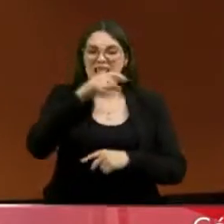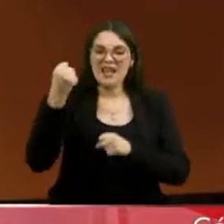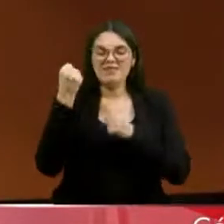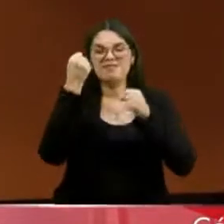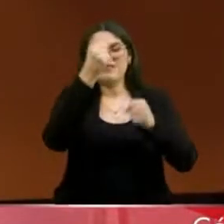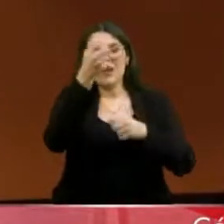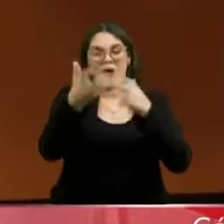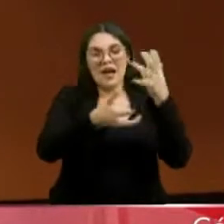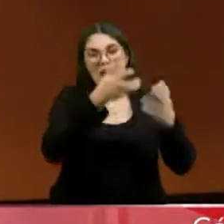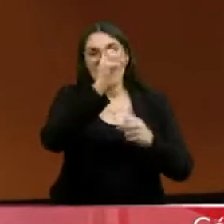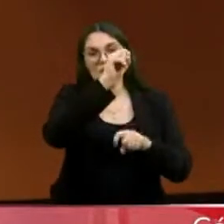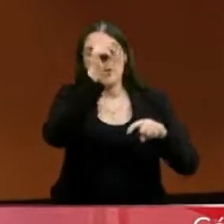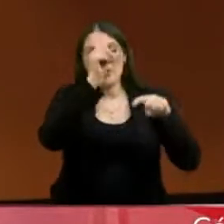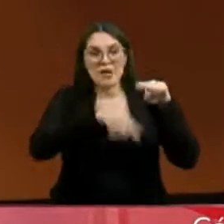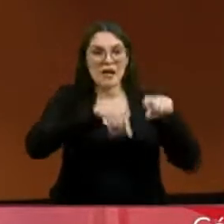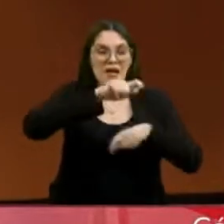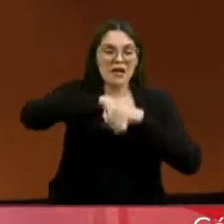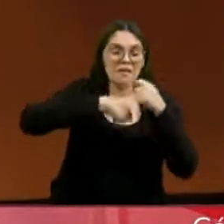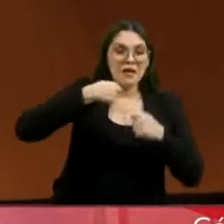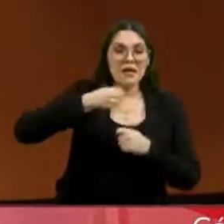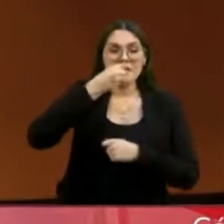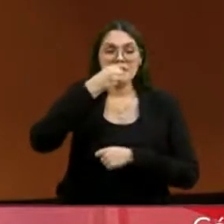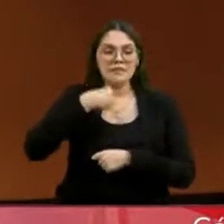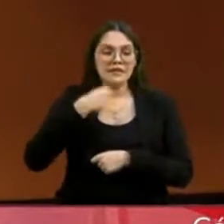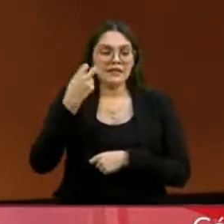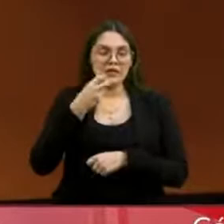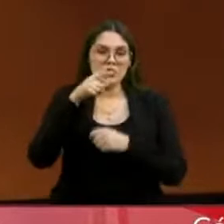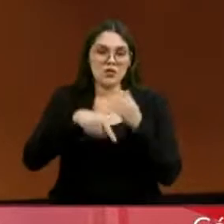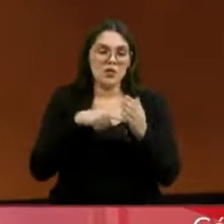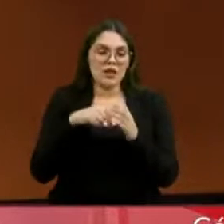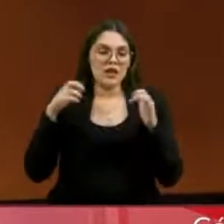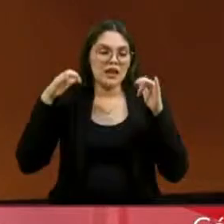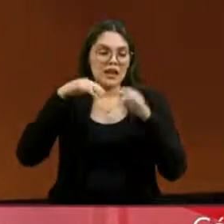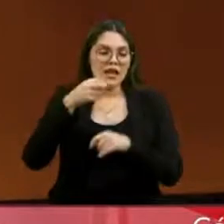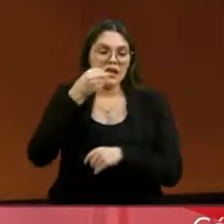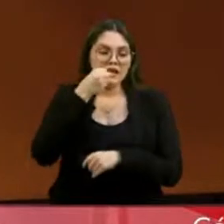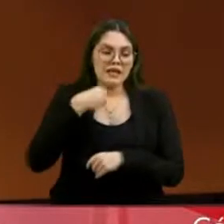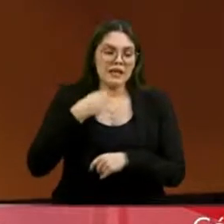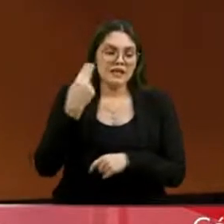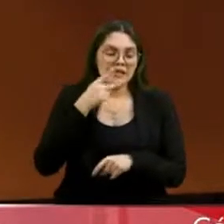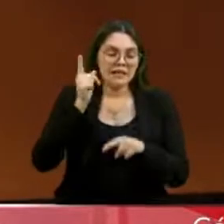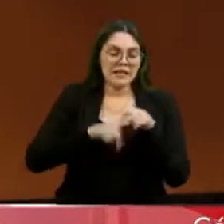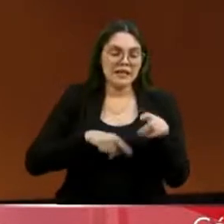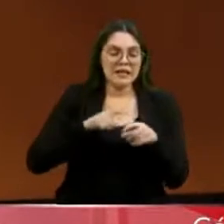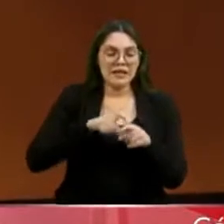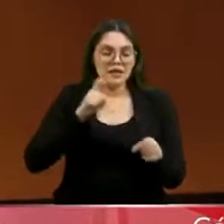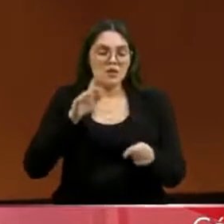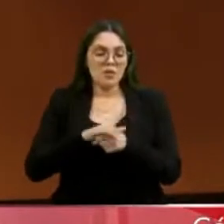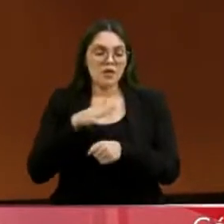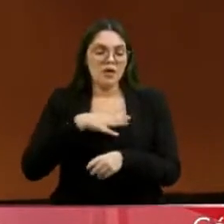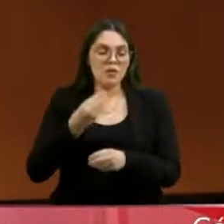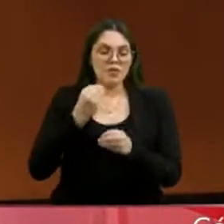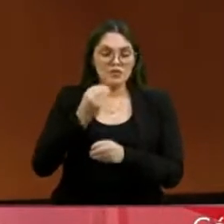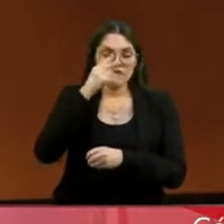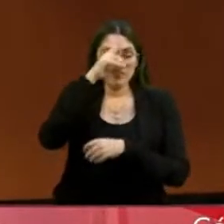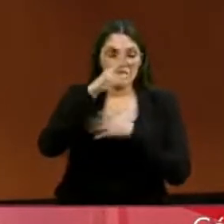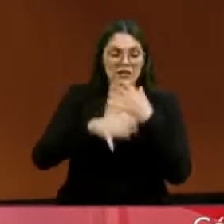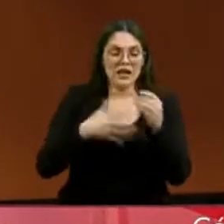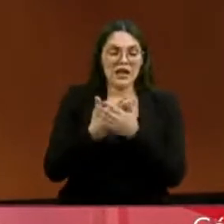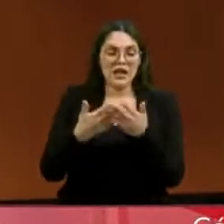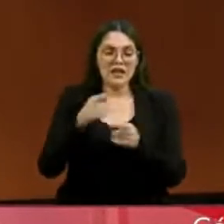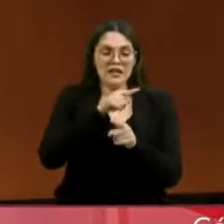delicado del debate se tuvo que desocupar este pleno frente a la violencia con que los